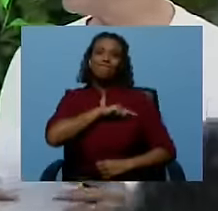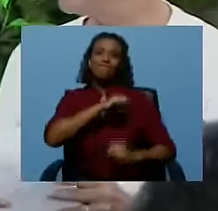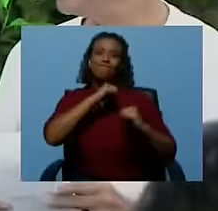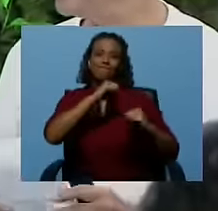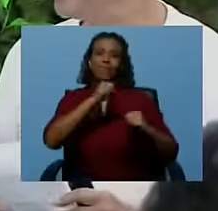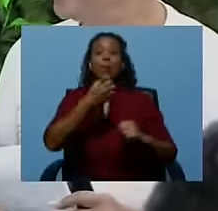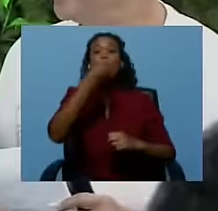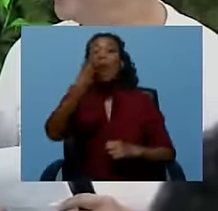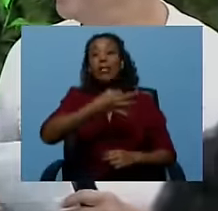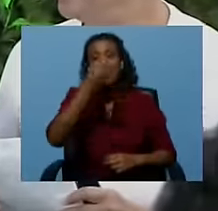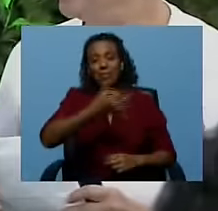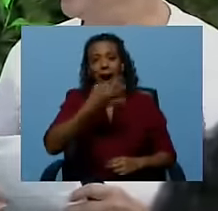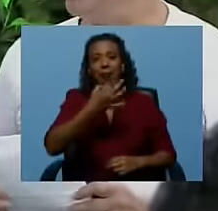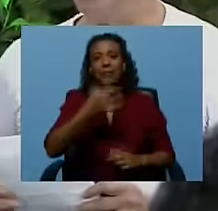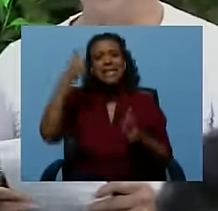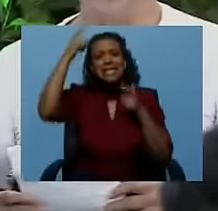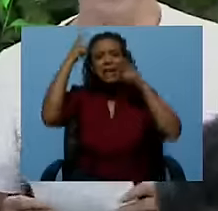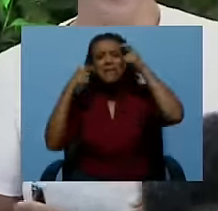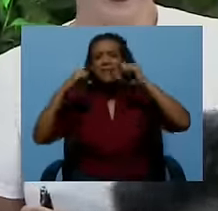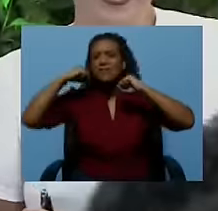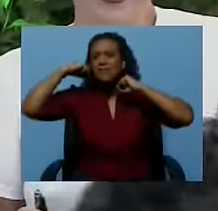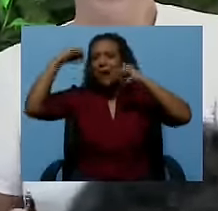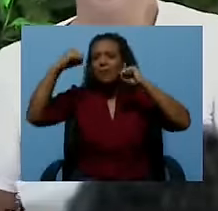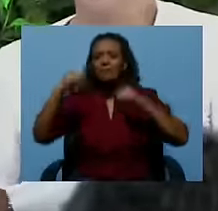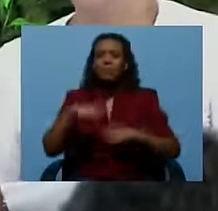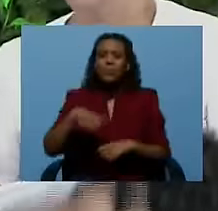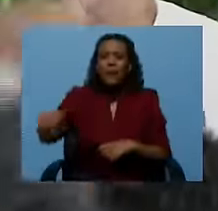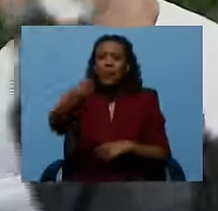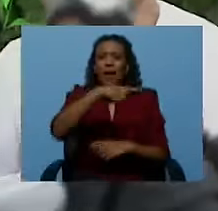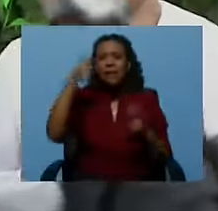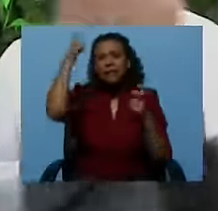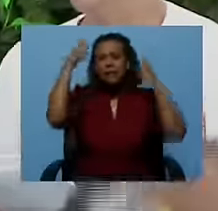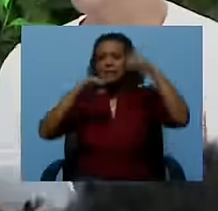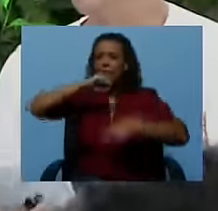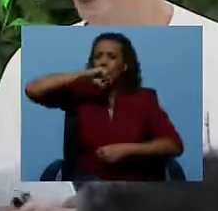Buenas tardes, chavistas.